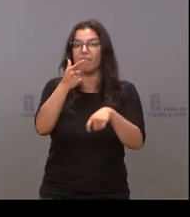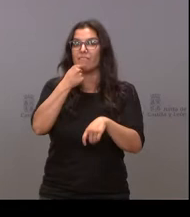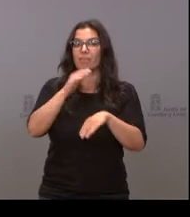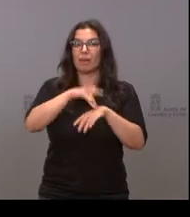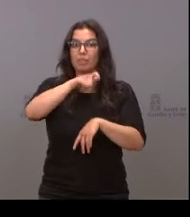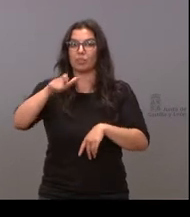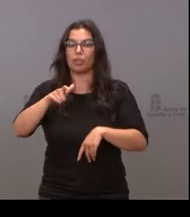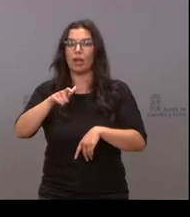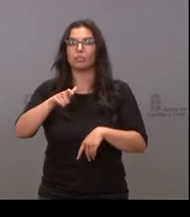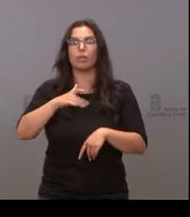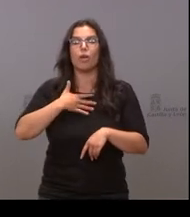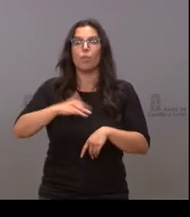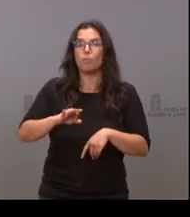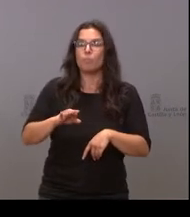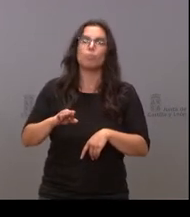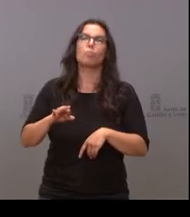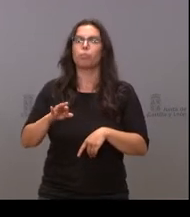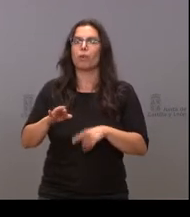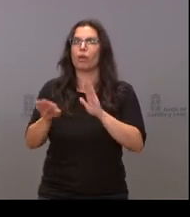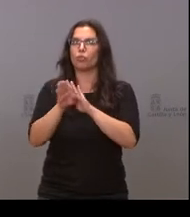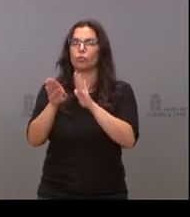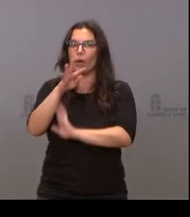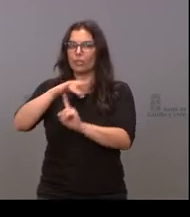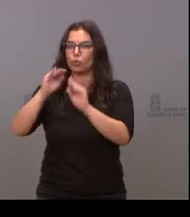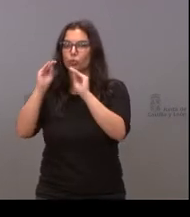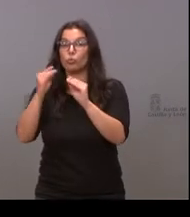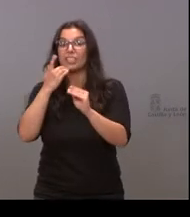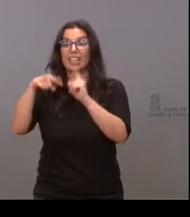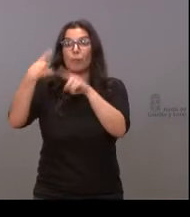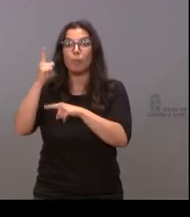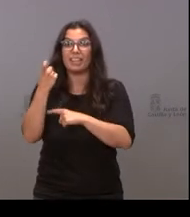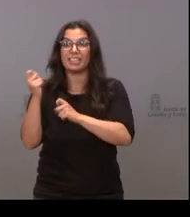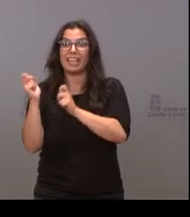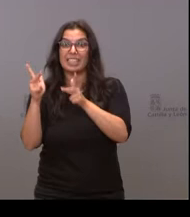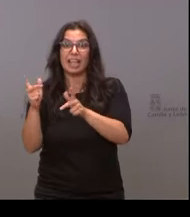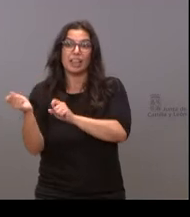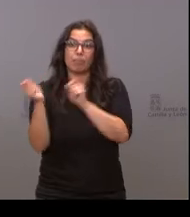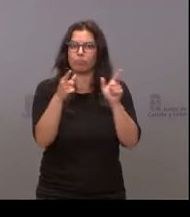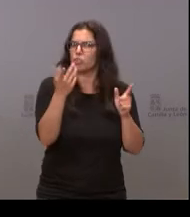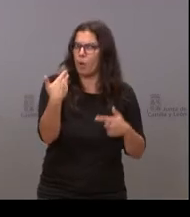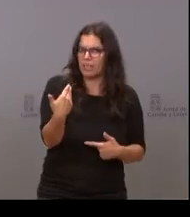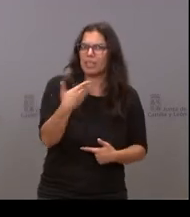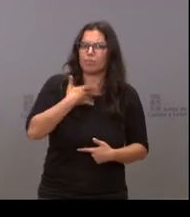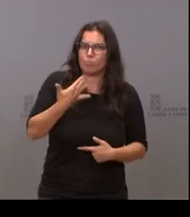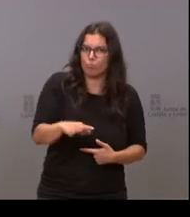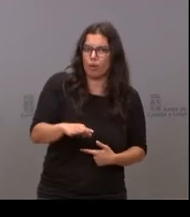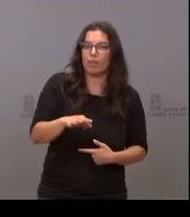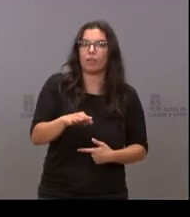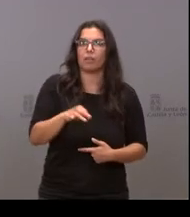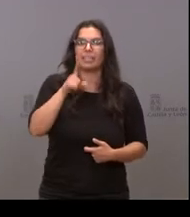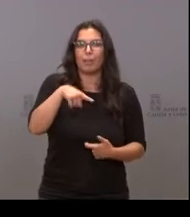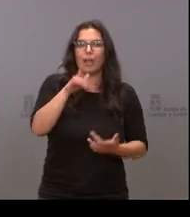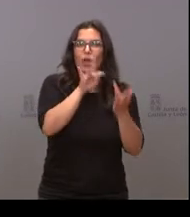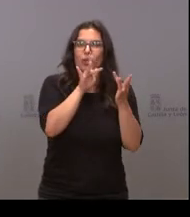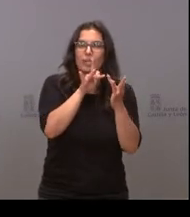continuar sin perjuicio de que cuando lo necesiten vaya a una residencia se conectaría con las residencias para que prestasen servicios pero que hagan nosotros la atención